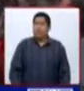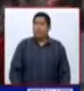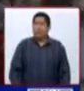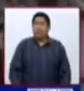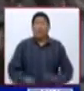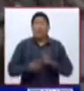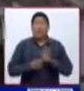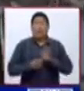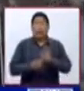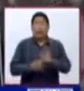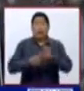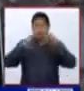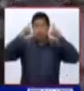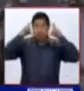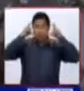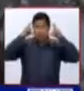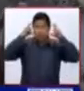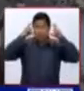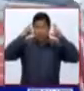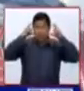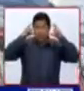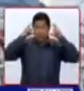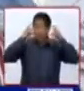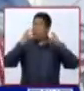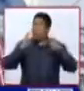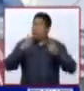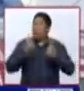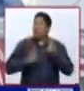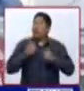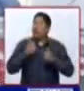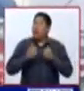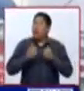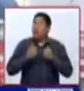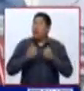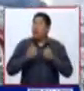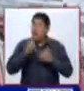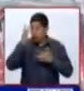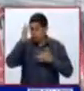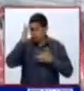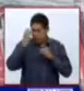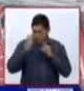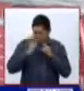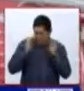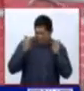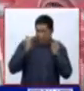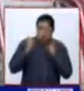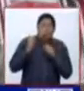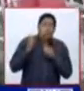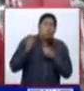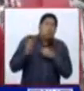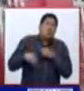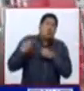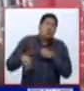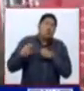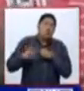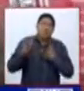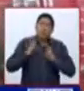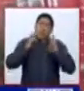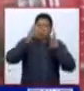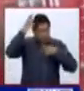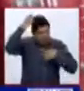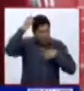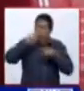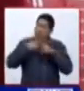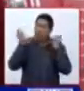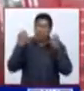Si te muestro la siguiente imagen, ¿cuál es la que menos quisieras contagiarte? Uy, la viruela del mono se ve